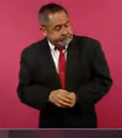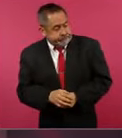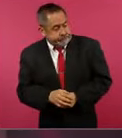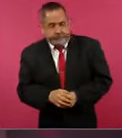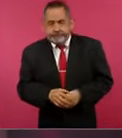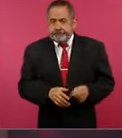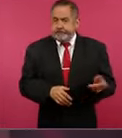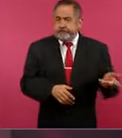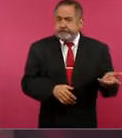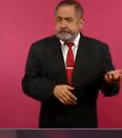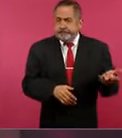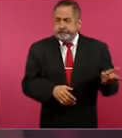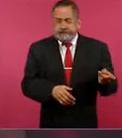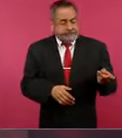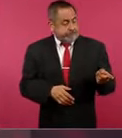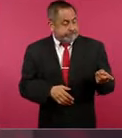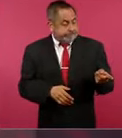pero